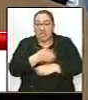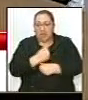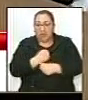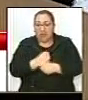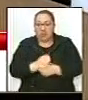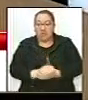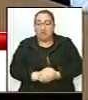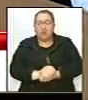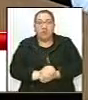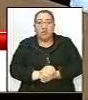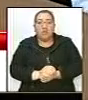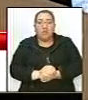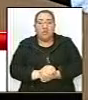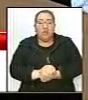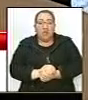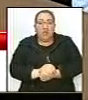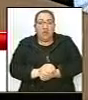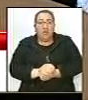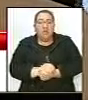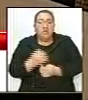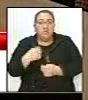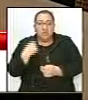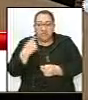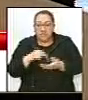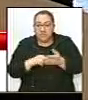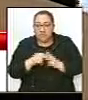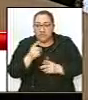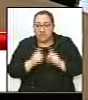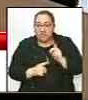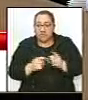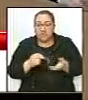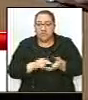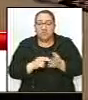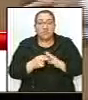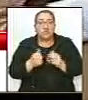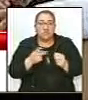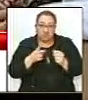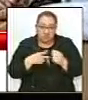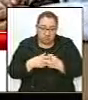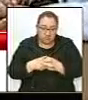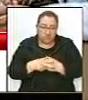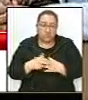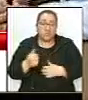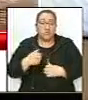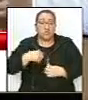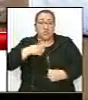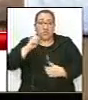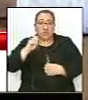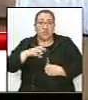Yo solamente, y además el tiempo es corto porque esta es una interrupción, yo le diría